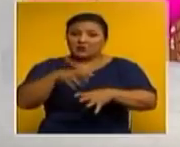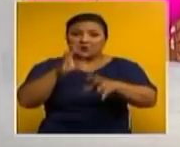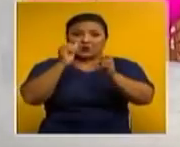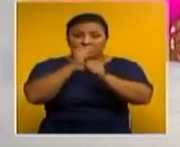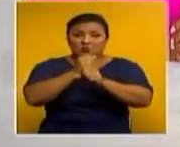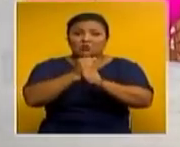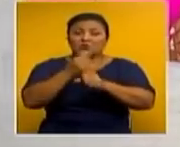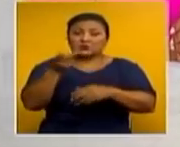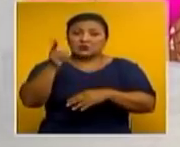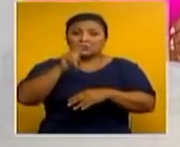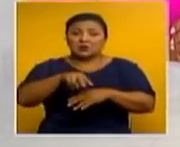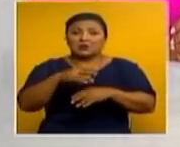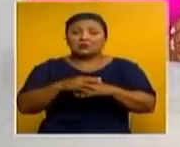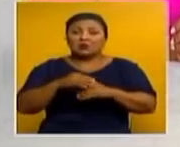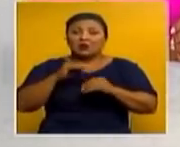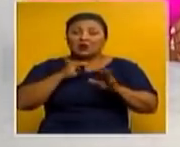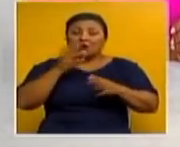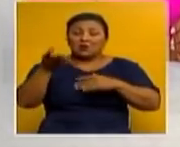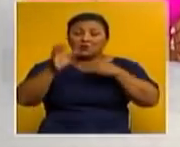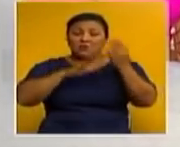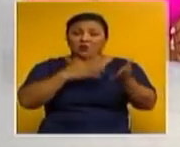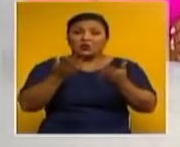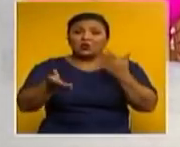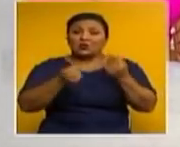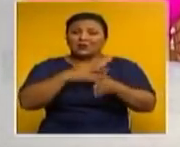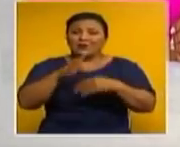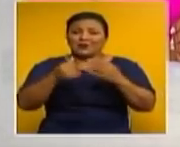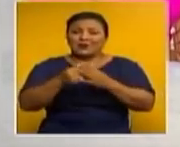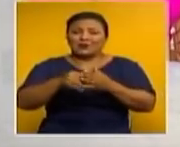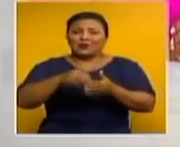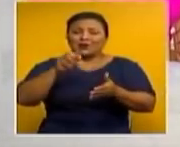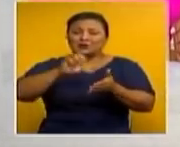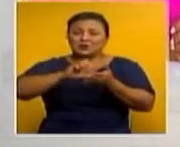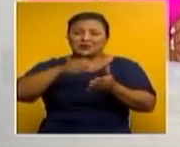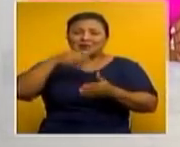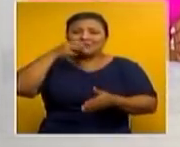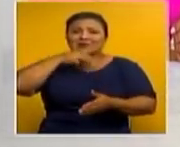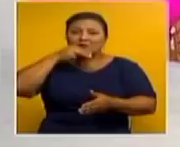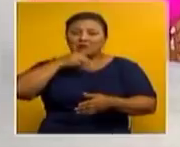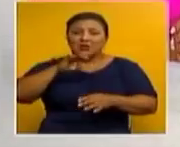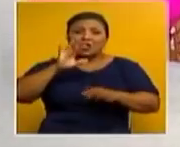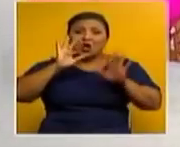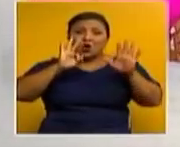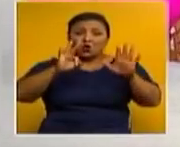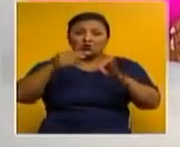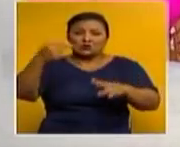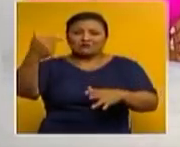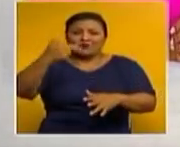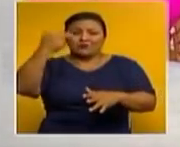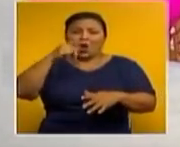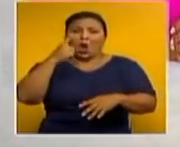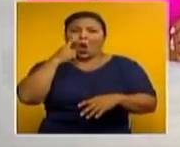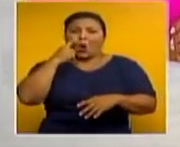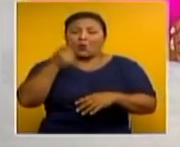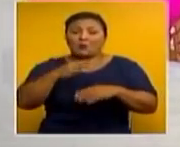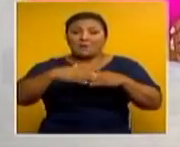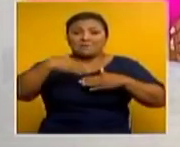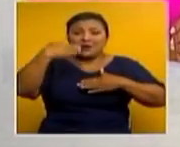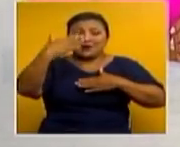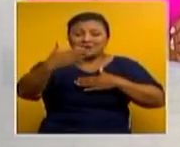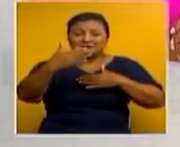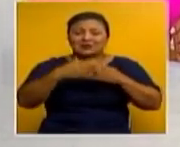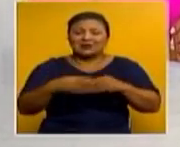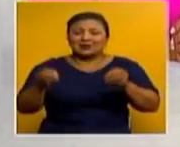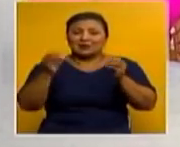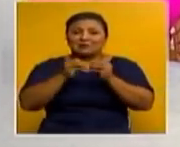buenas noches. Además, otra muerte violenta se registró en la ciudad de Manta. 8 tiros le cegaron la vida a un hombre. Más adelante les